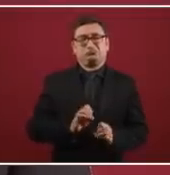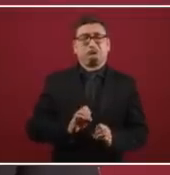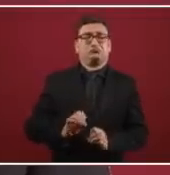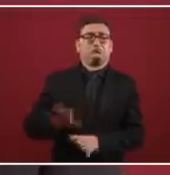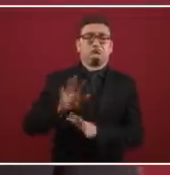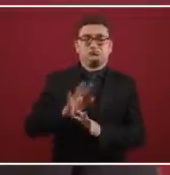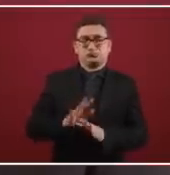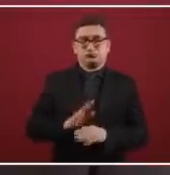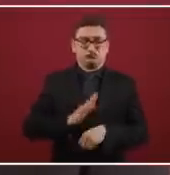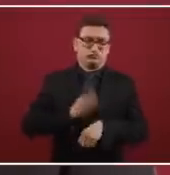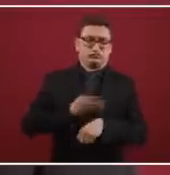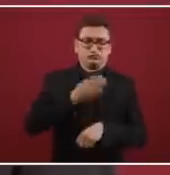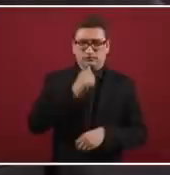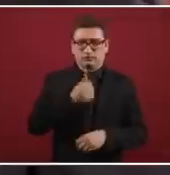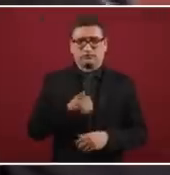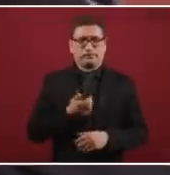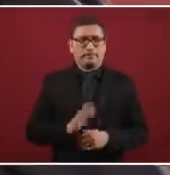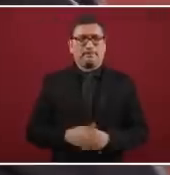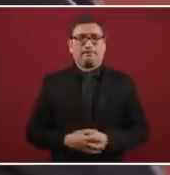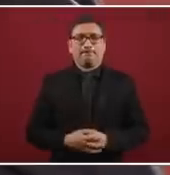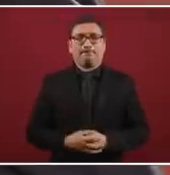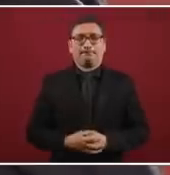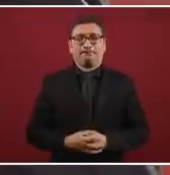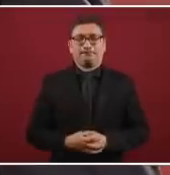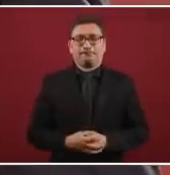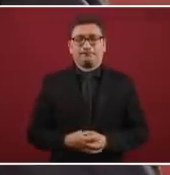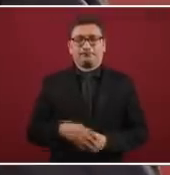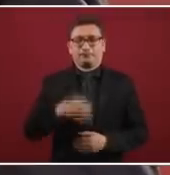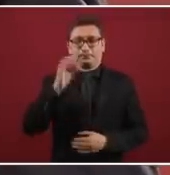tolerancia o de impunidad,